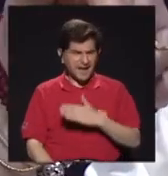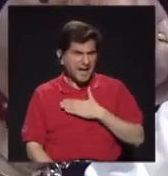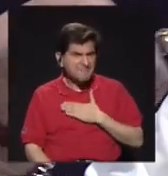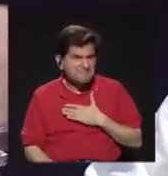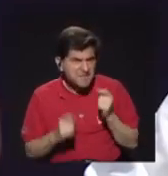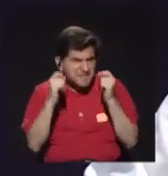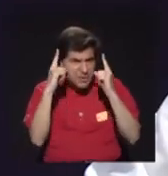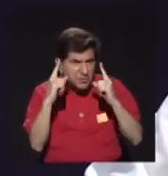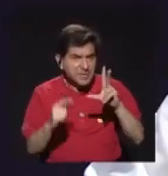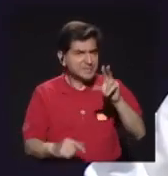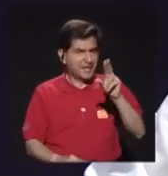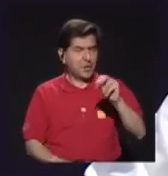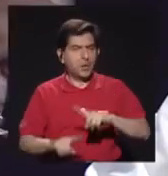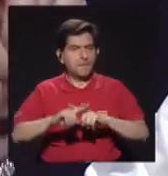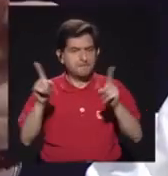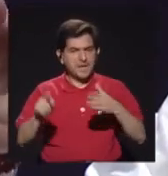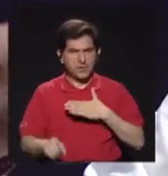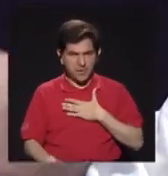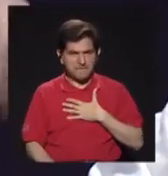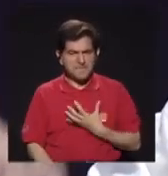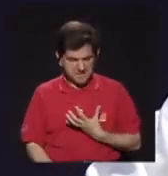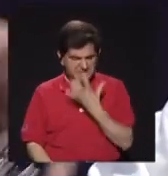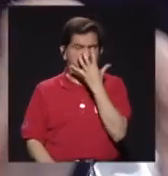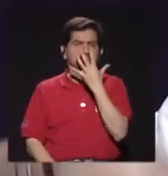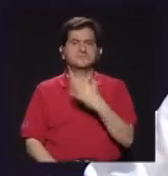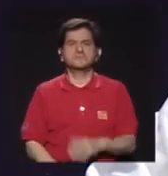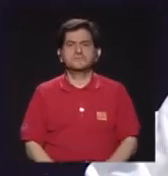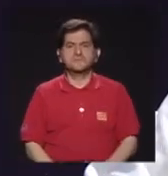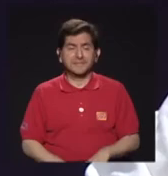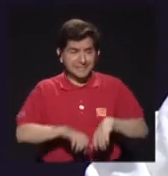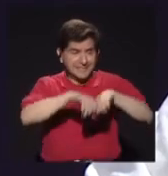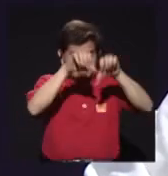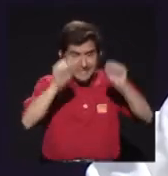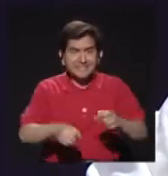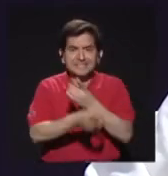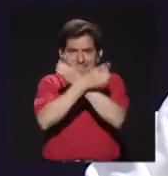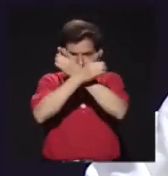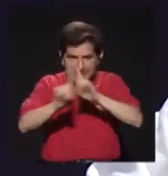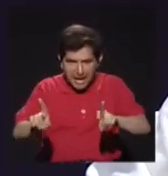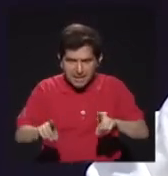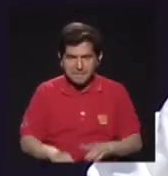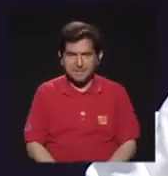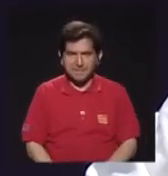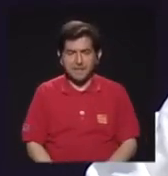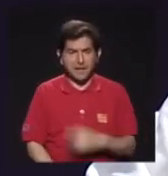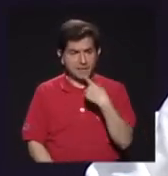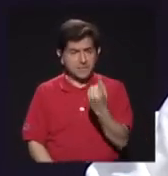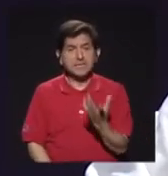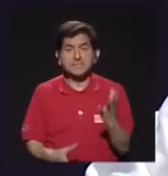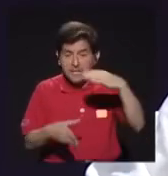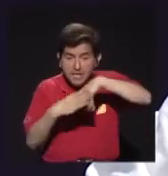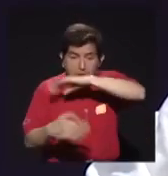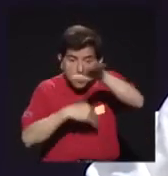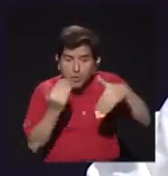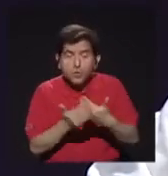sorprende lo que sí es que me indigna saber que un sistema democrático que se precie de ser inclusivo y demás pueda pasar esto